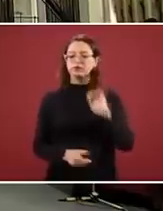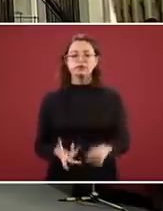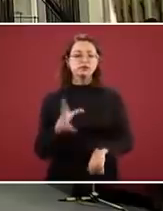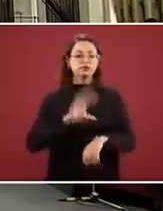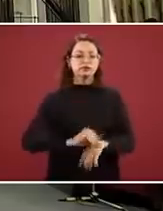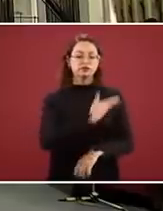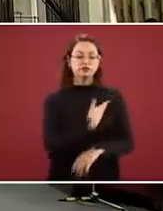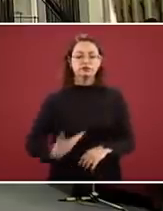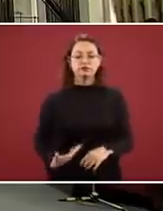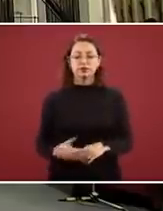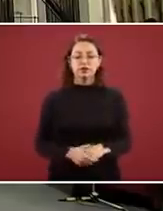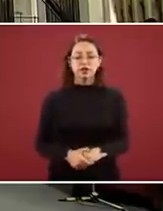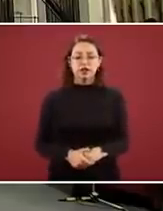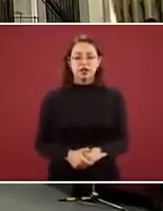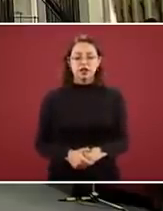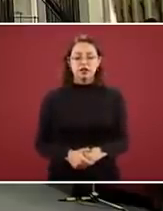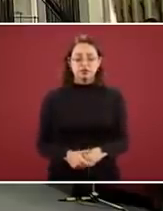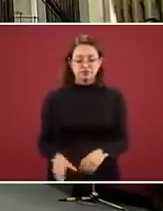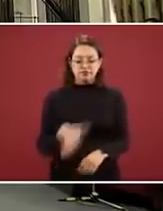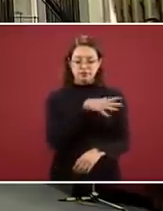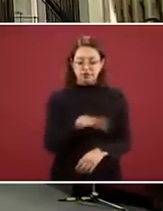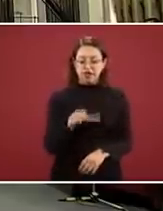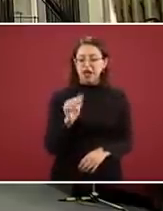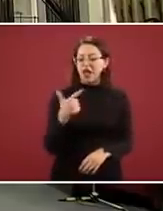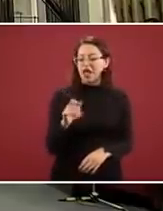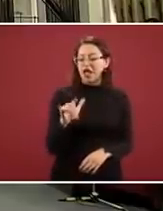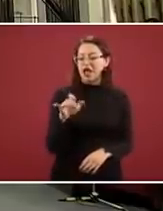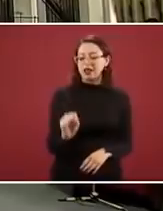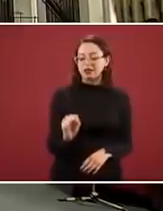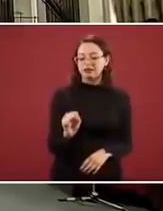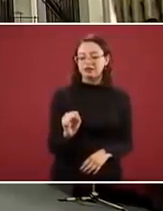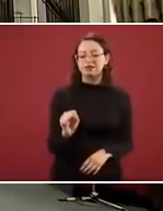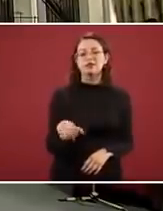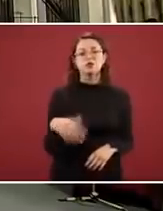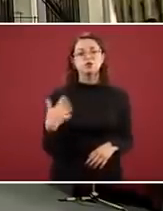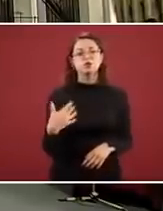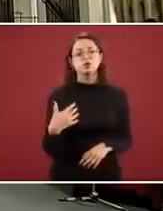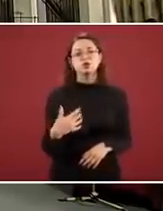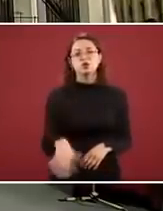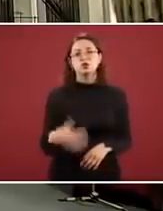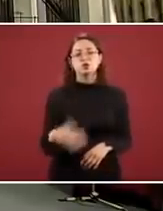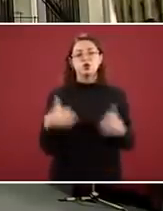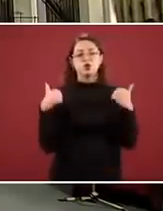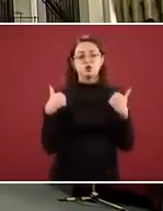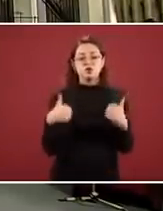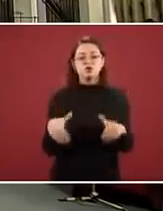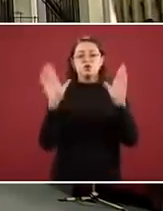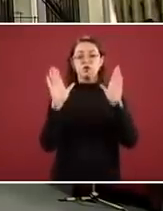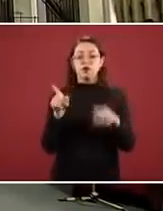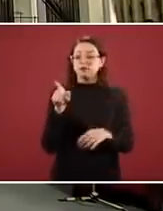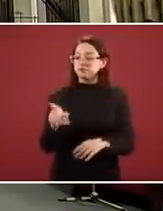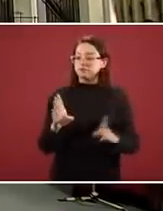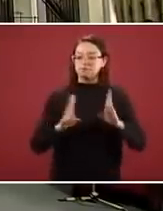Bien, mi general Ángeles de Aguajare fue, en el tiempo que estuvo en el activo, un gran